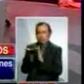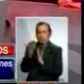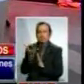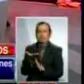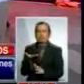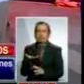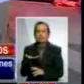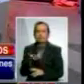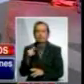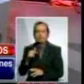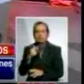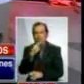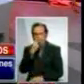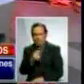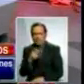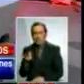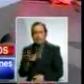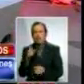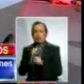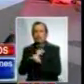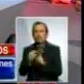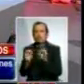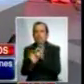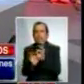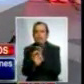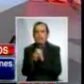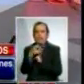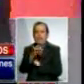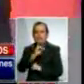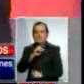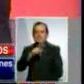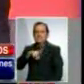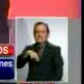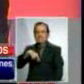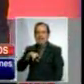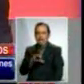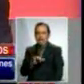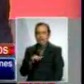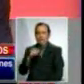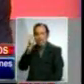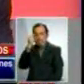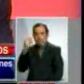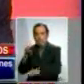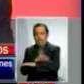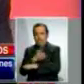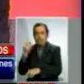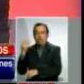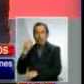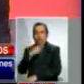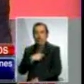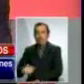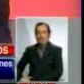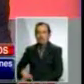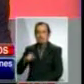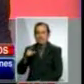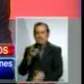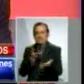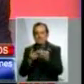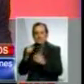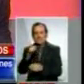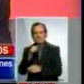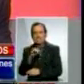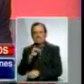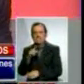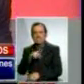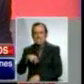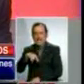práctica así ha sido y en la práctica lo que quiere decir es que no han podido justificar lo que es lo que les ocurrió al gobierno anterior poner al servicio de esta incapacidad de las